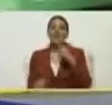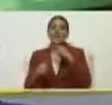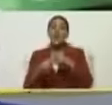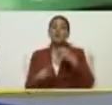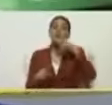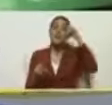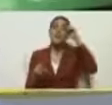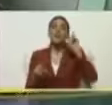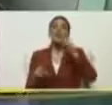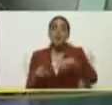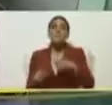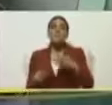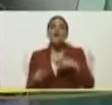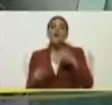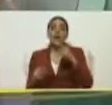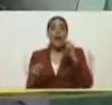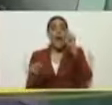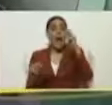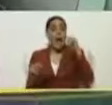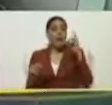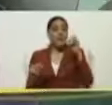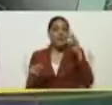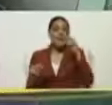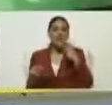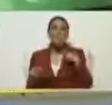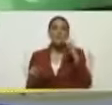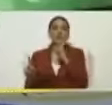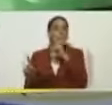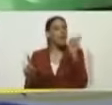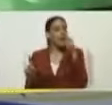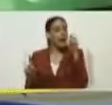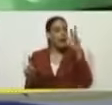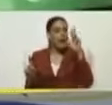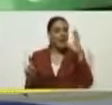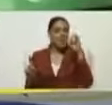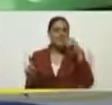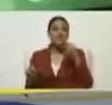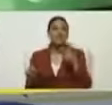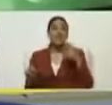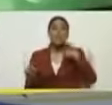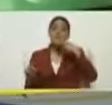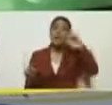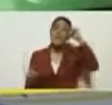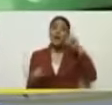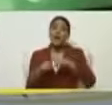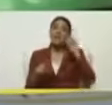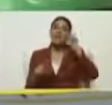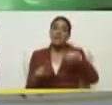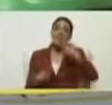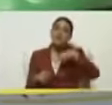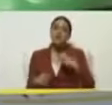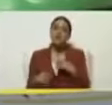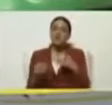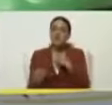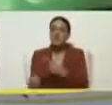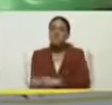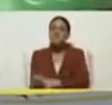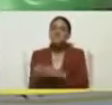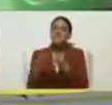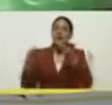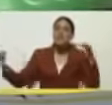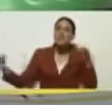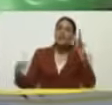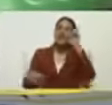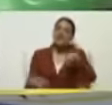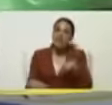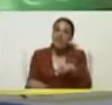tuyo es? García. También igual que mi papá Nicolás Maduro García. Somos familia entonces, presidente. ¿Y ese